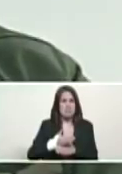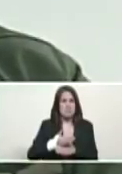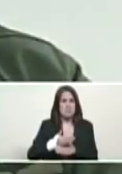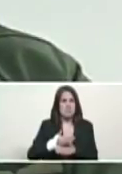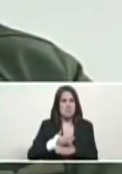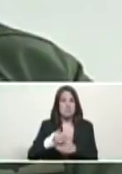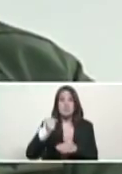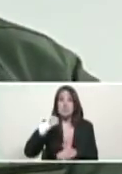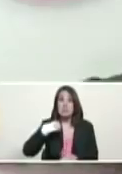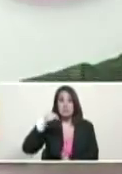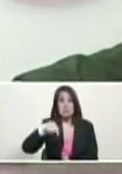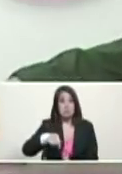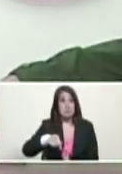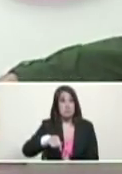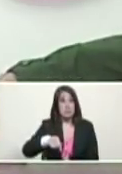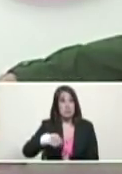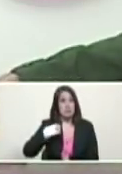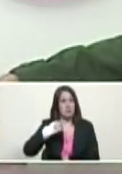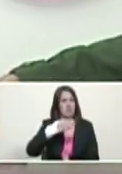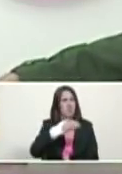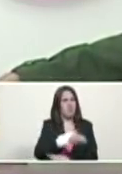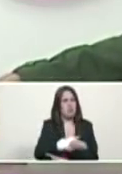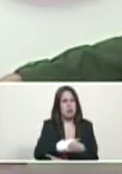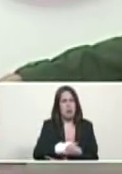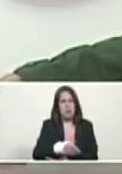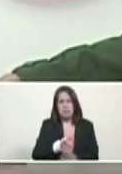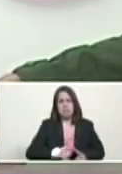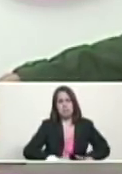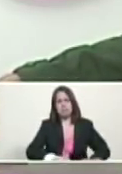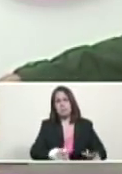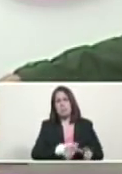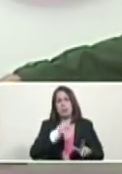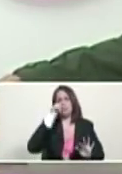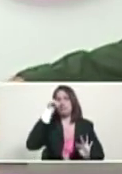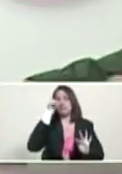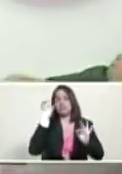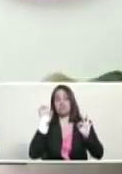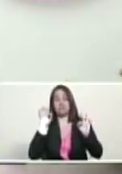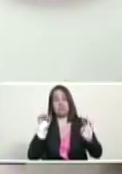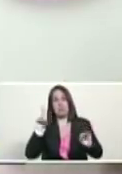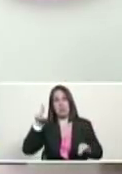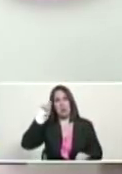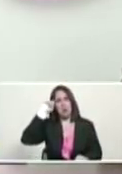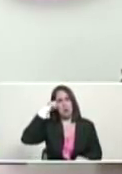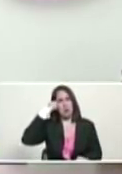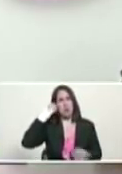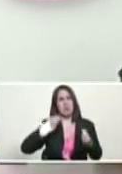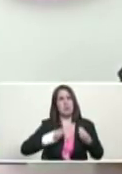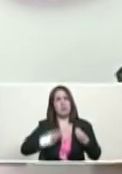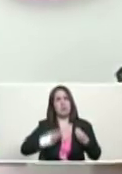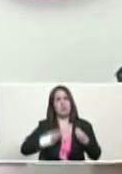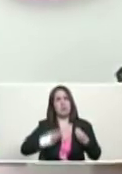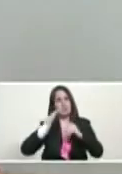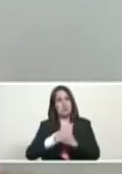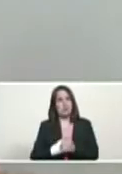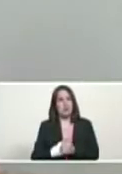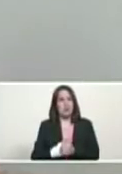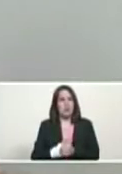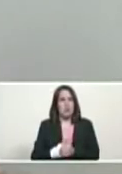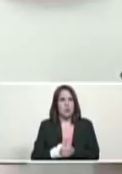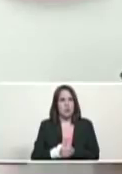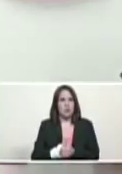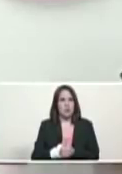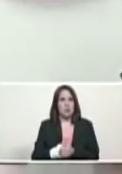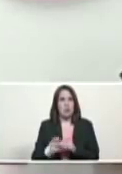Yo pasé hoy por Cumbres de Curumo, Diosdado. Recordé cuando tú vivías por ahí en una época. Mis